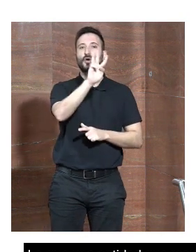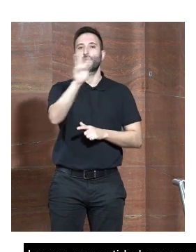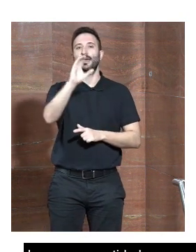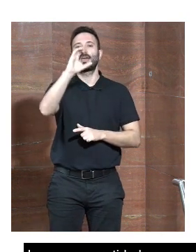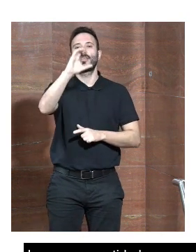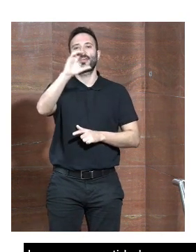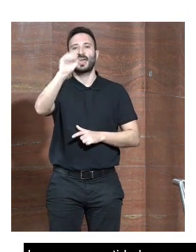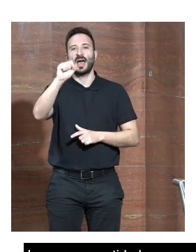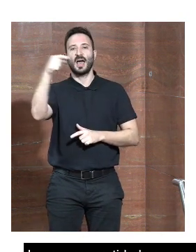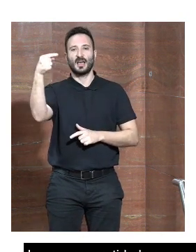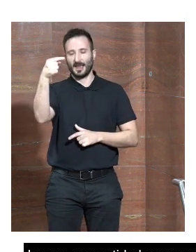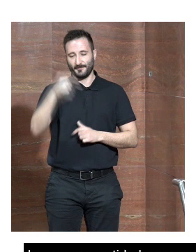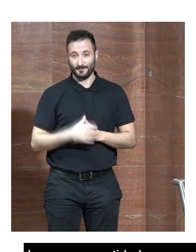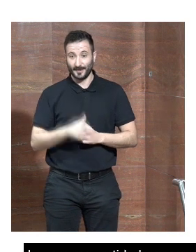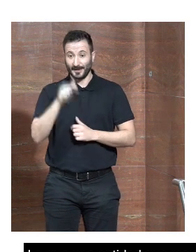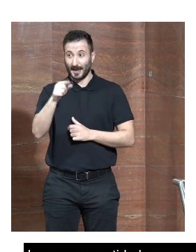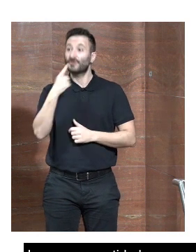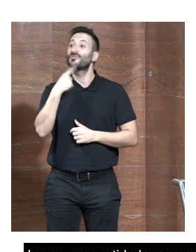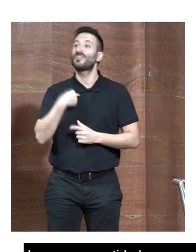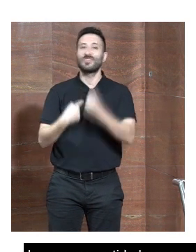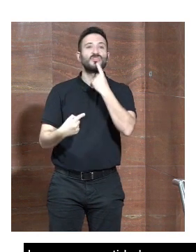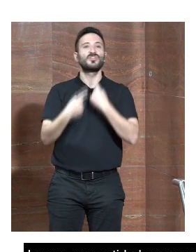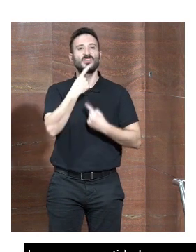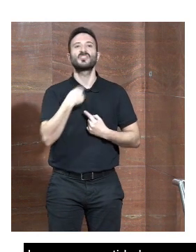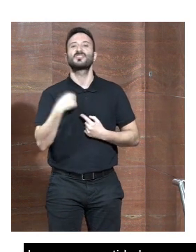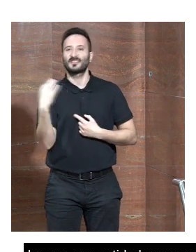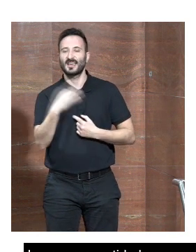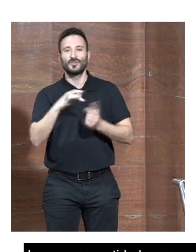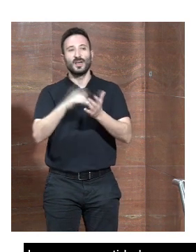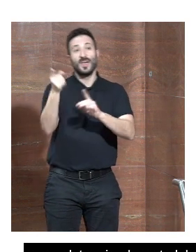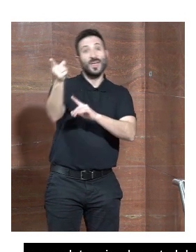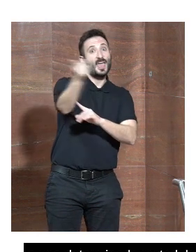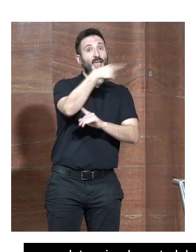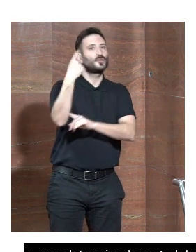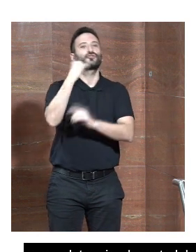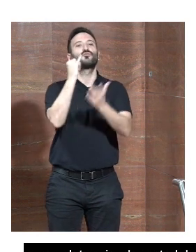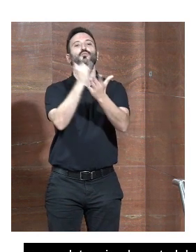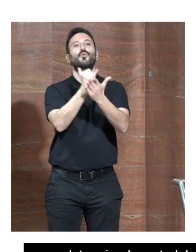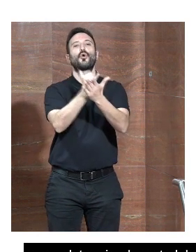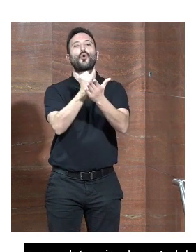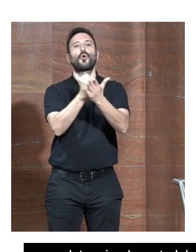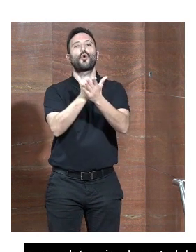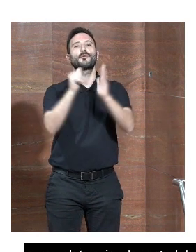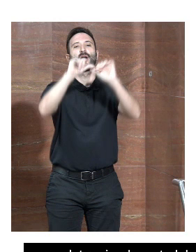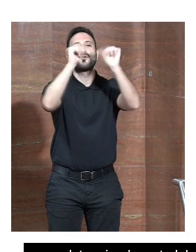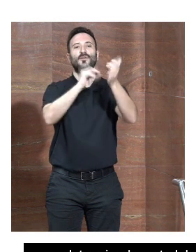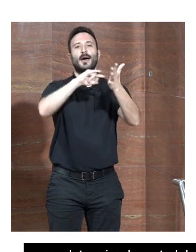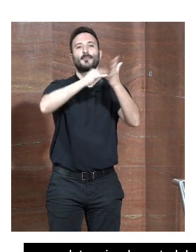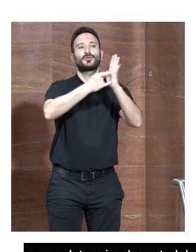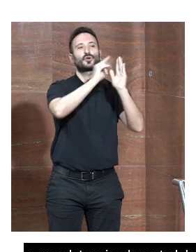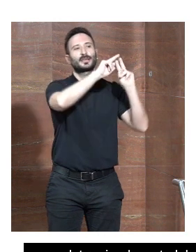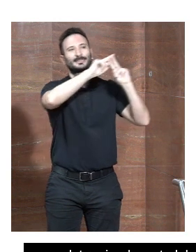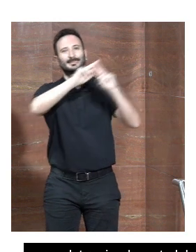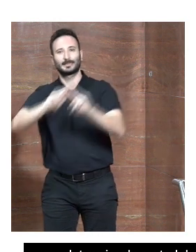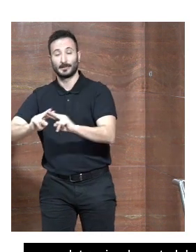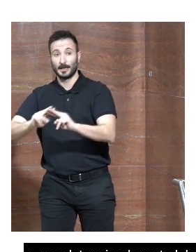WCAG 2.1 a nivel AA, lo que ellos te van a decir es que ellos han hecho un testeo siguiendo una determinada metodología y que en esa